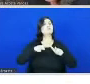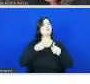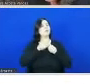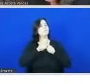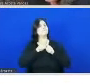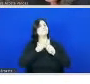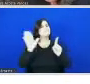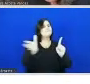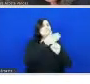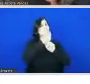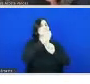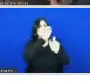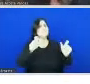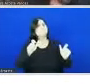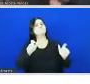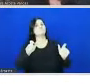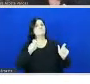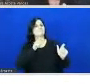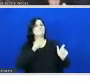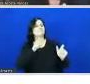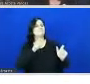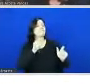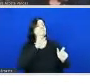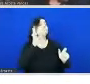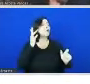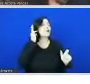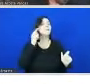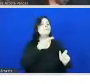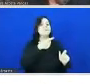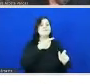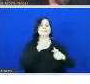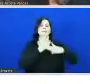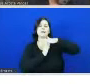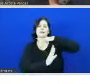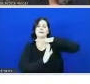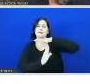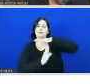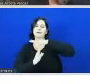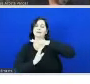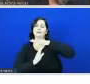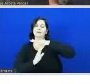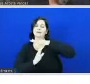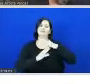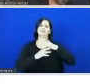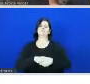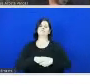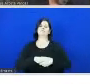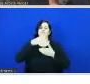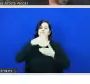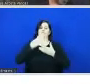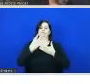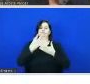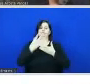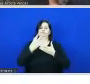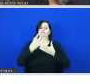vida cuando cruzas la frontera, y estamos viendo que responden, plantan cara a esas industrias de la